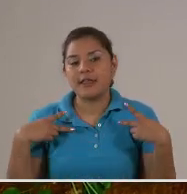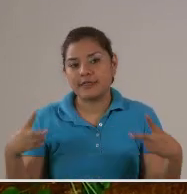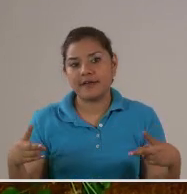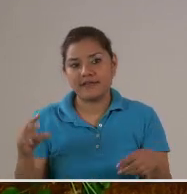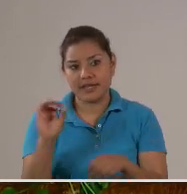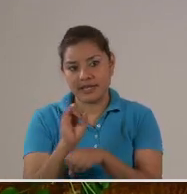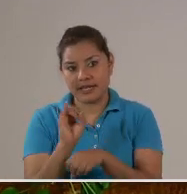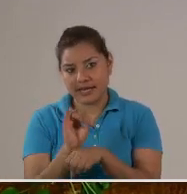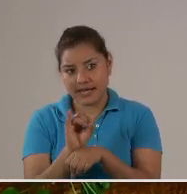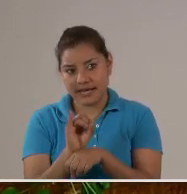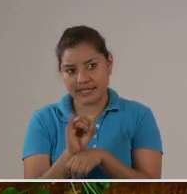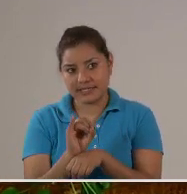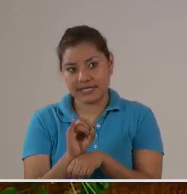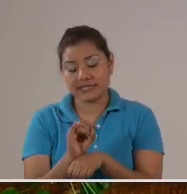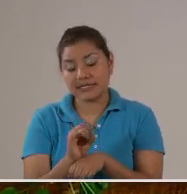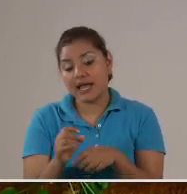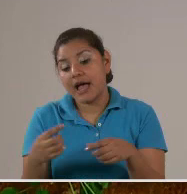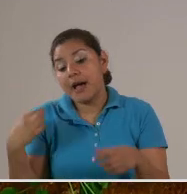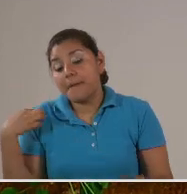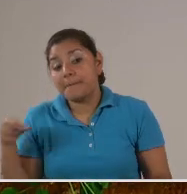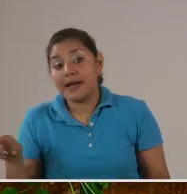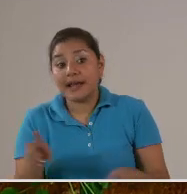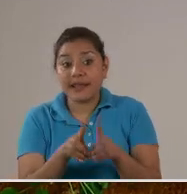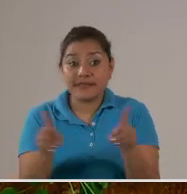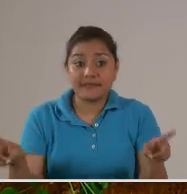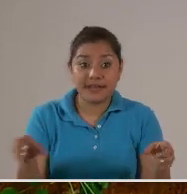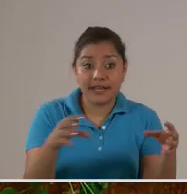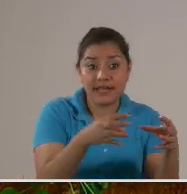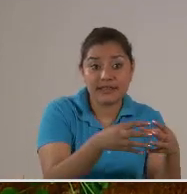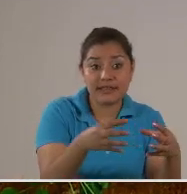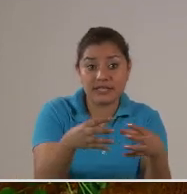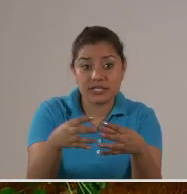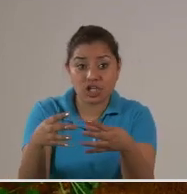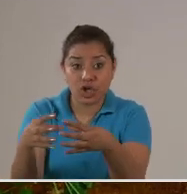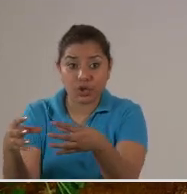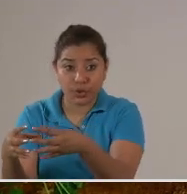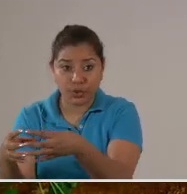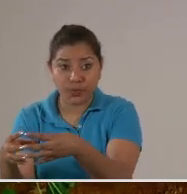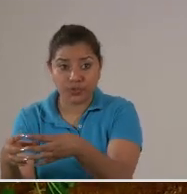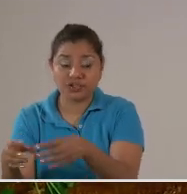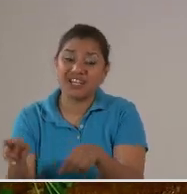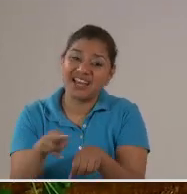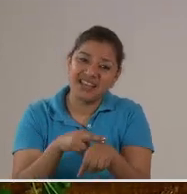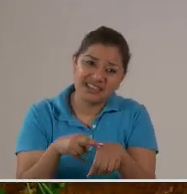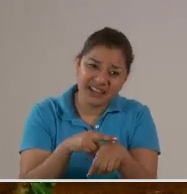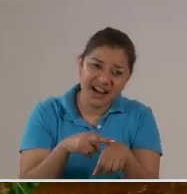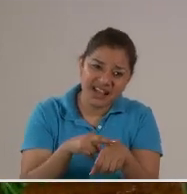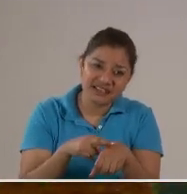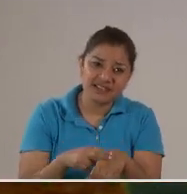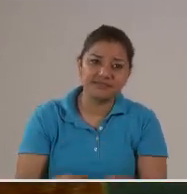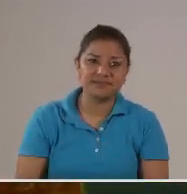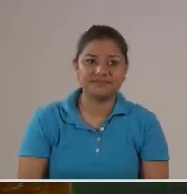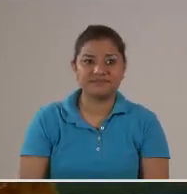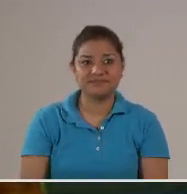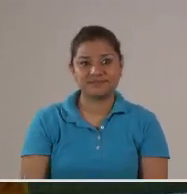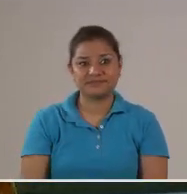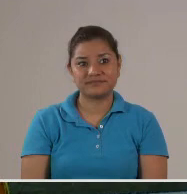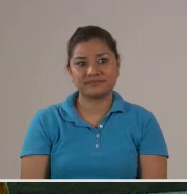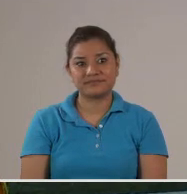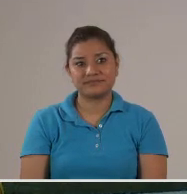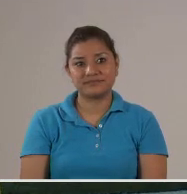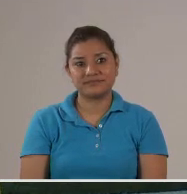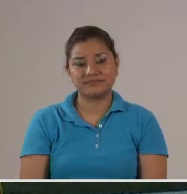ladinos no deberían de haber Iglesias Eh Eh Así hermano mire perdone Pues otra vez m noem qué